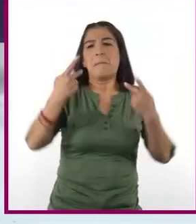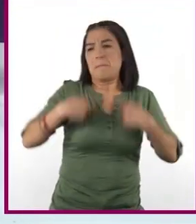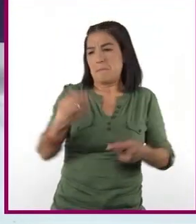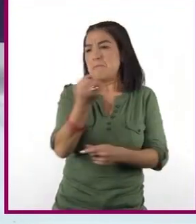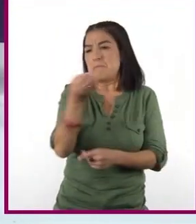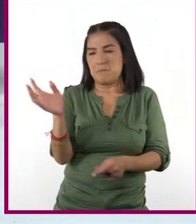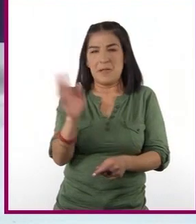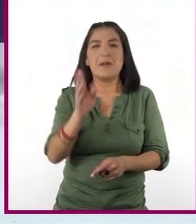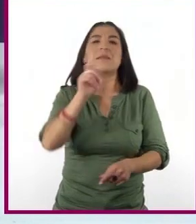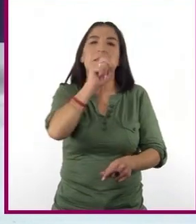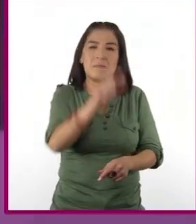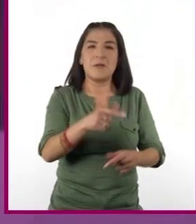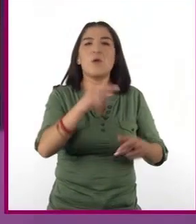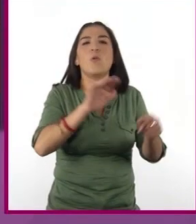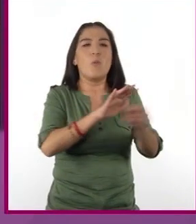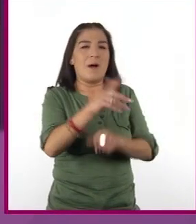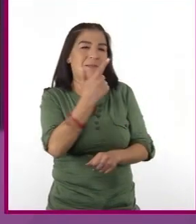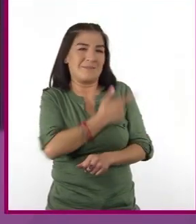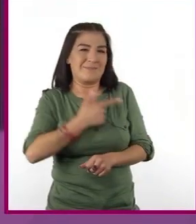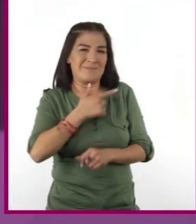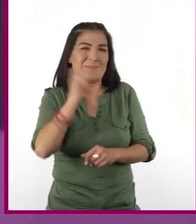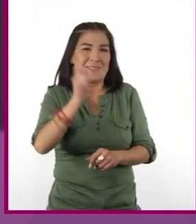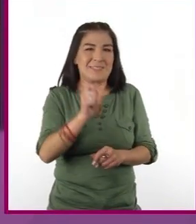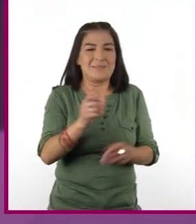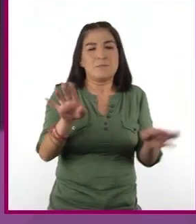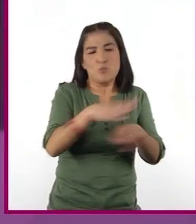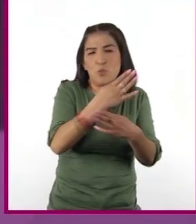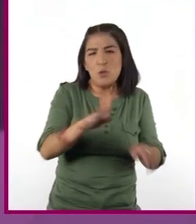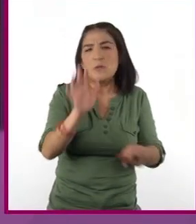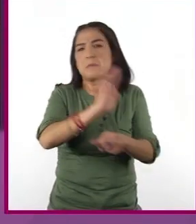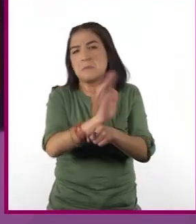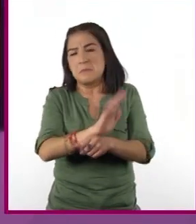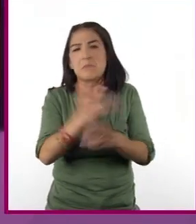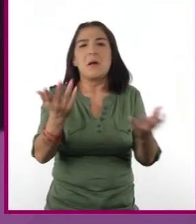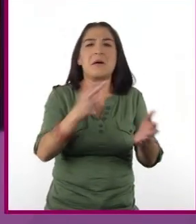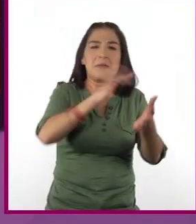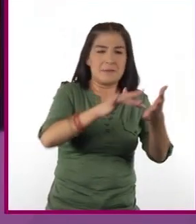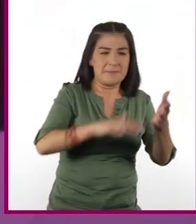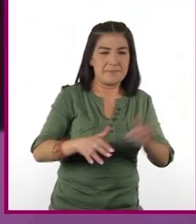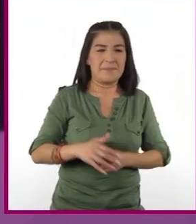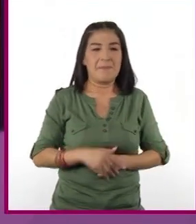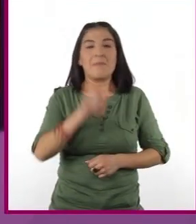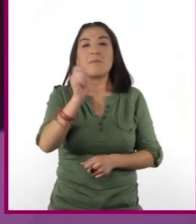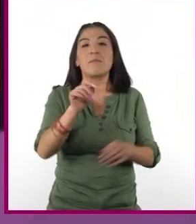como del género en cuestión. La tarea del antologador